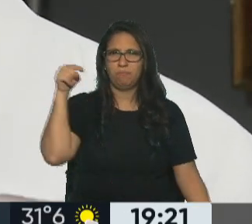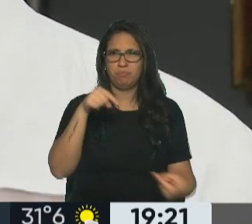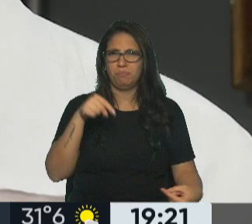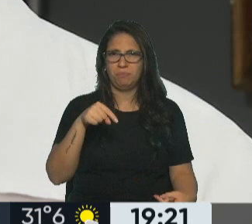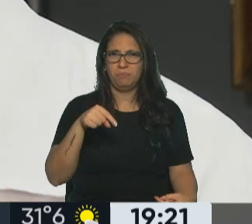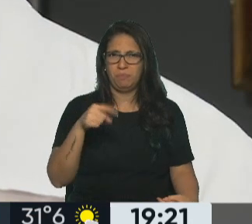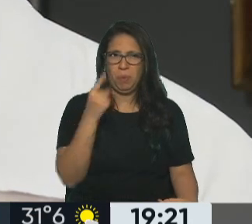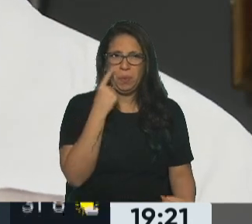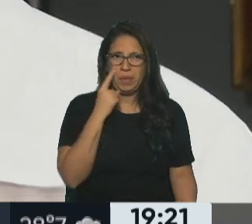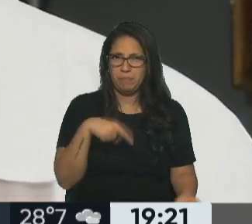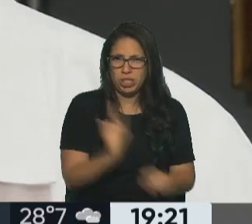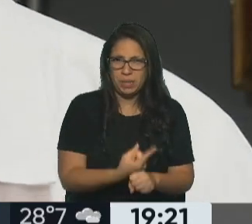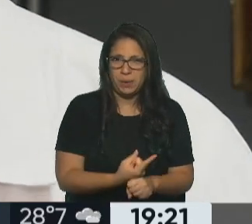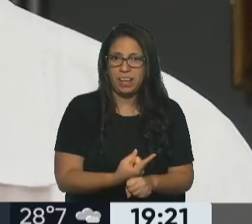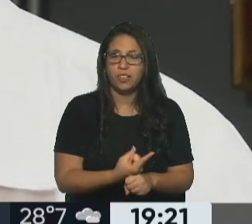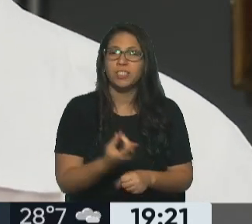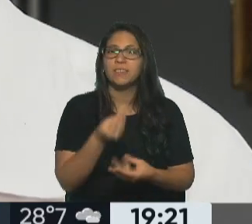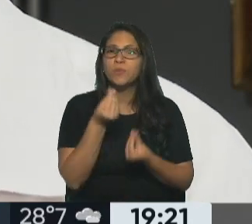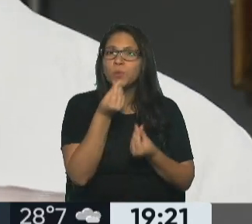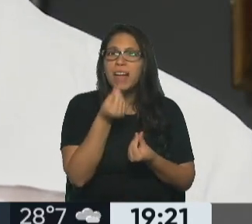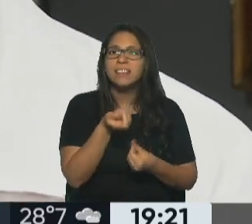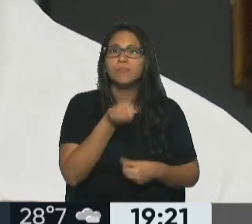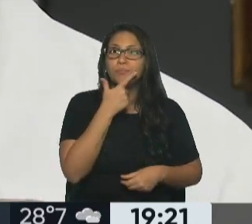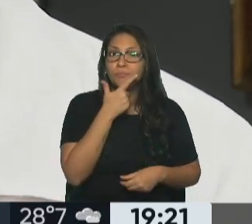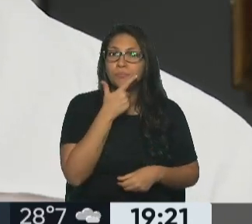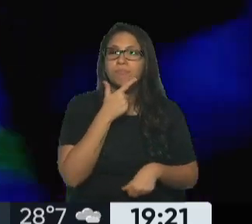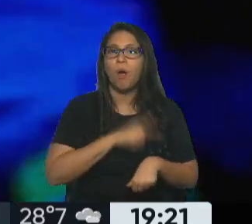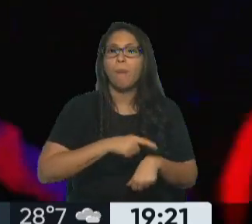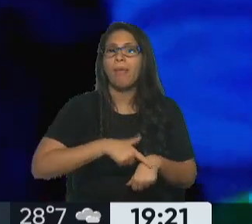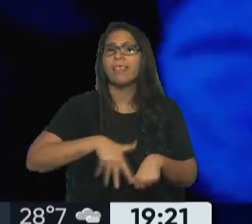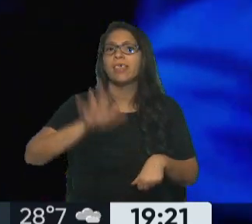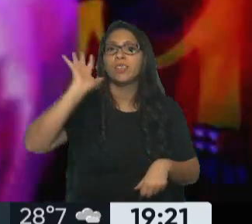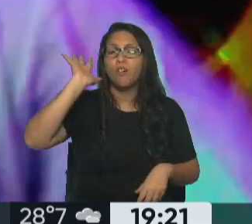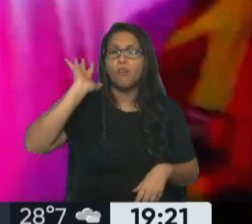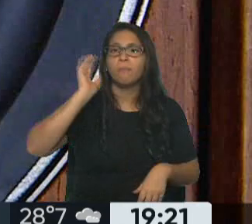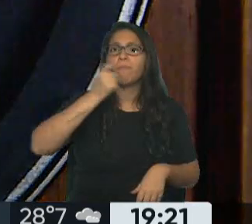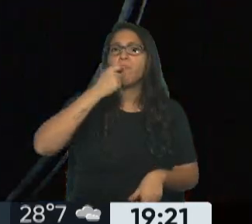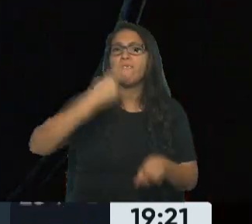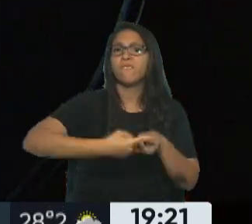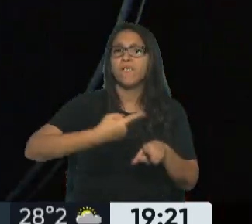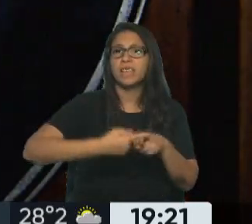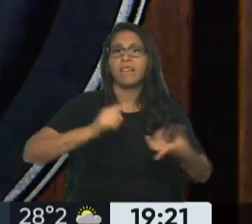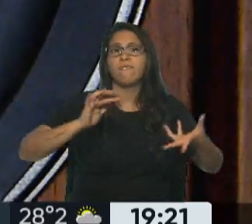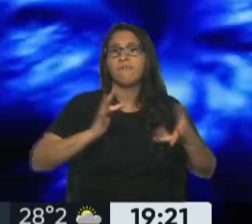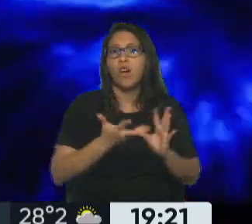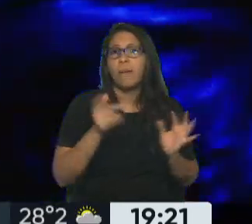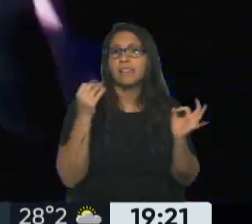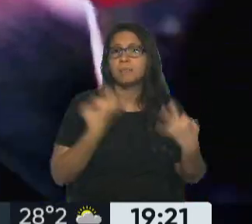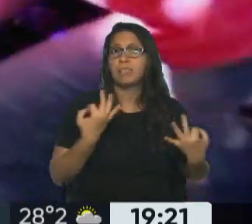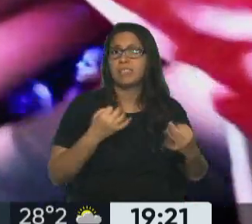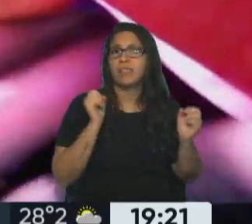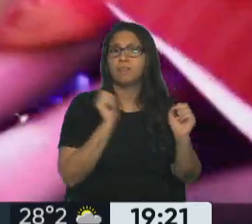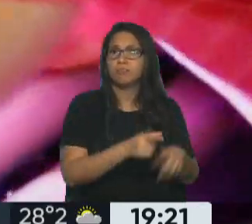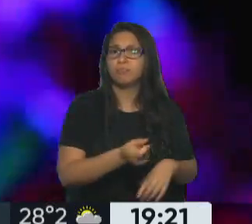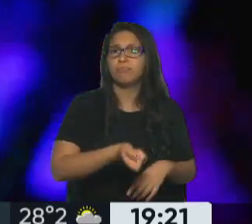vida. Entonces, el éxtasis es una sustancia que se consume en algunas ocasiones en fiestas de determinado tipo donde lo que